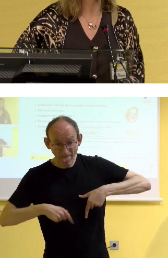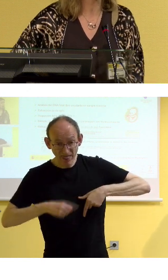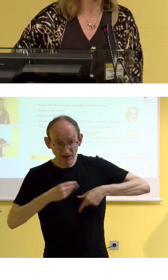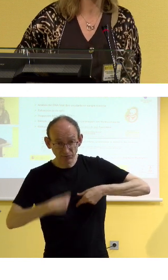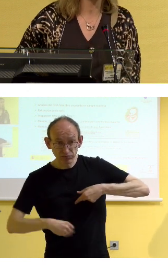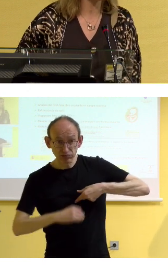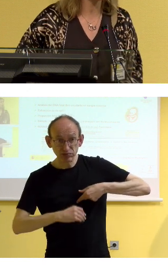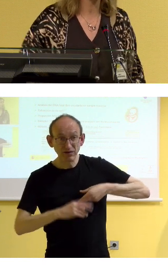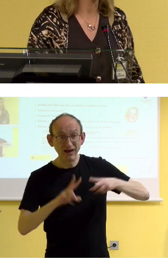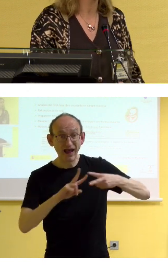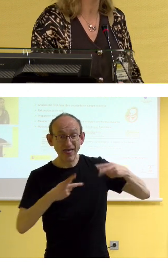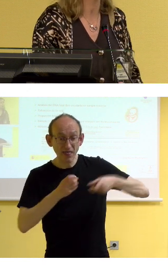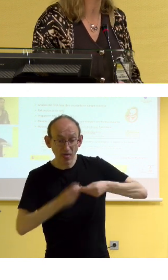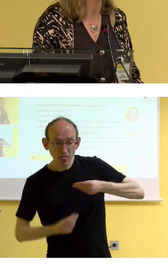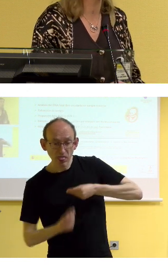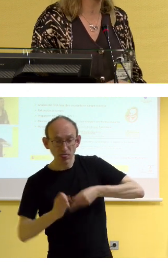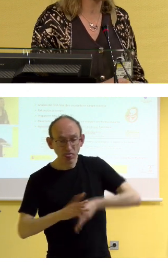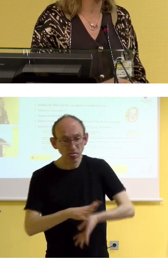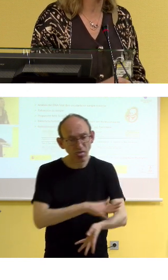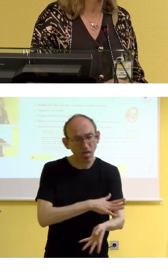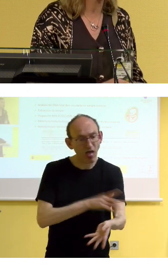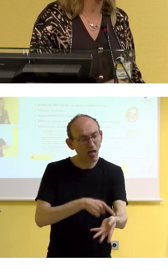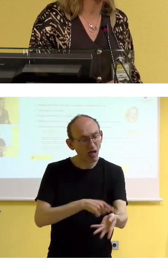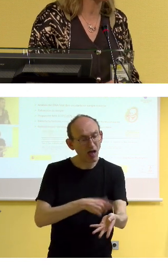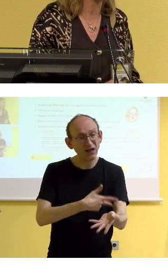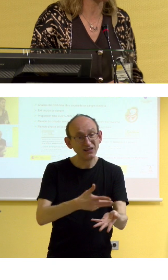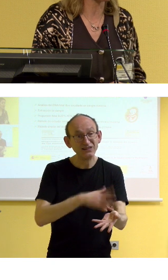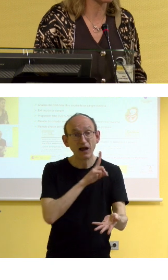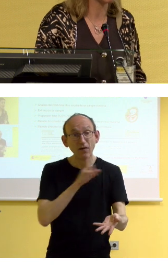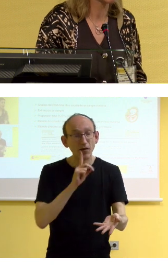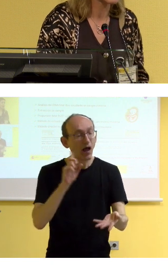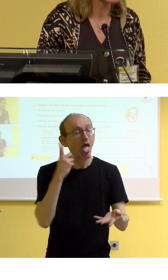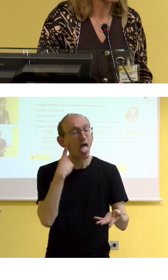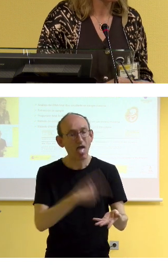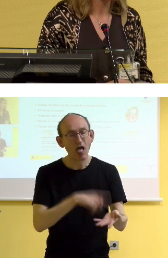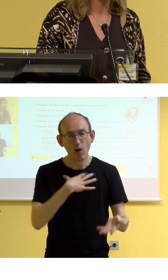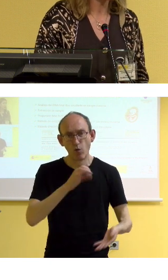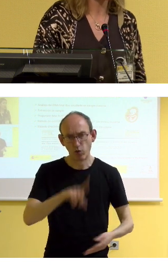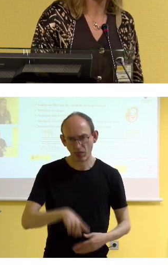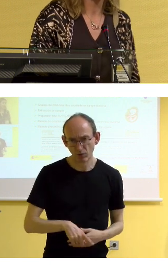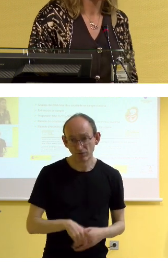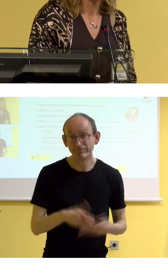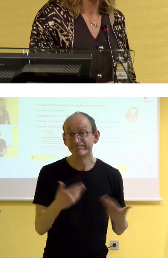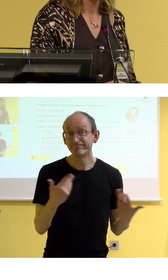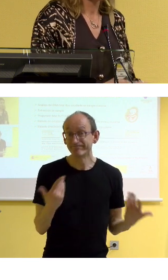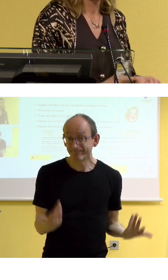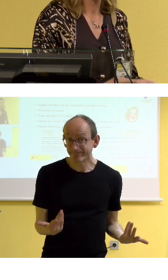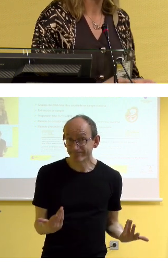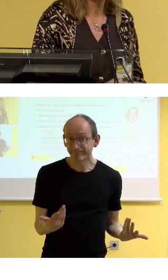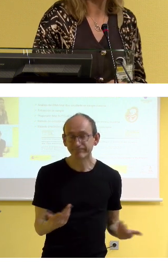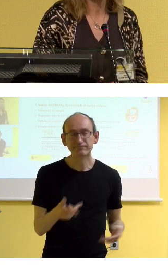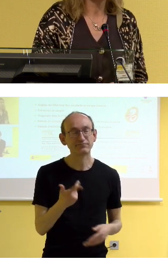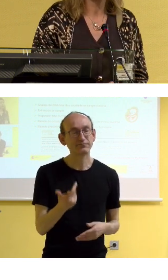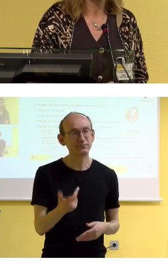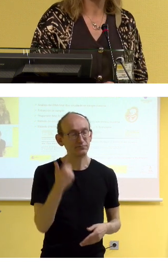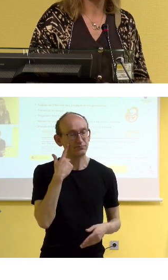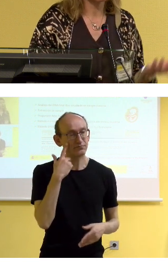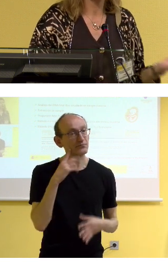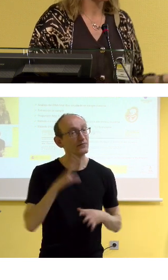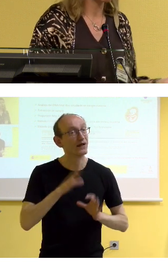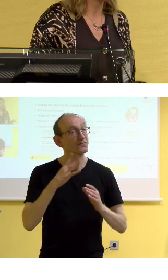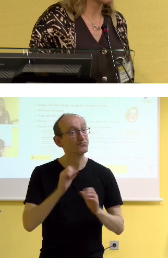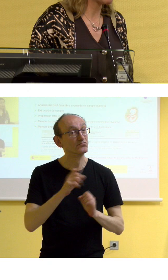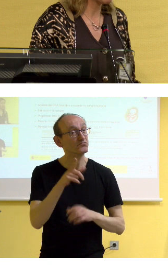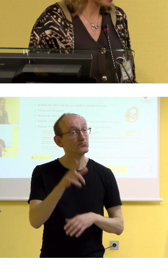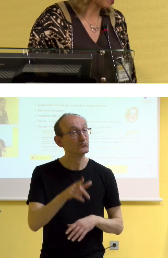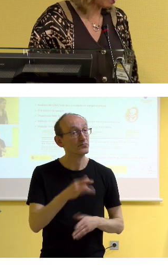pasa parte de ese DNA y eso es lo que nosotros detectamos en la sangre de la madre. ¿Qué pasa? Que para confirmarlo siempre es